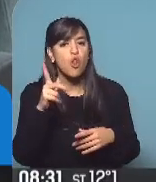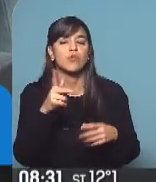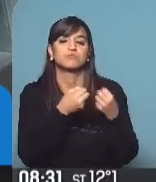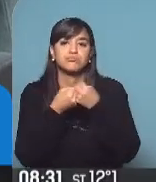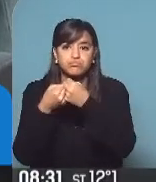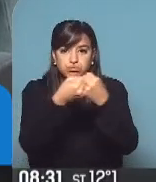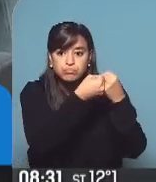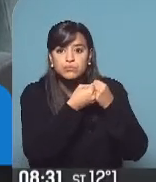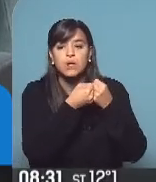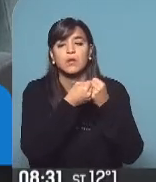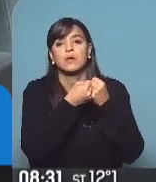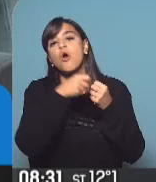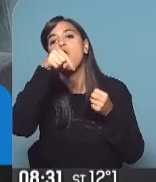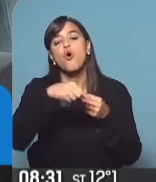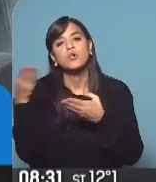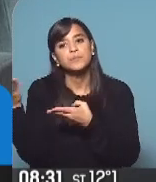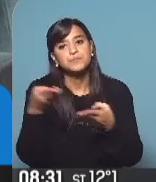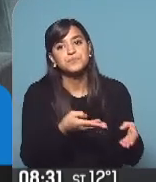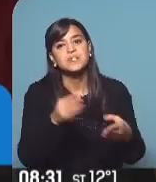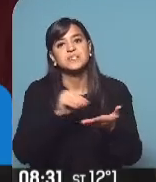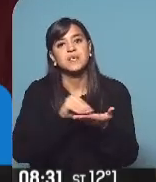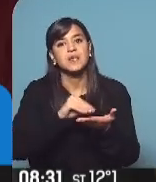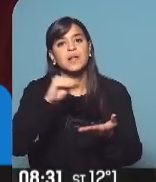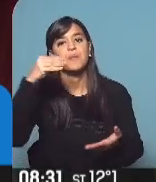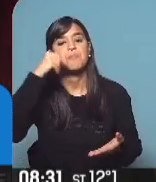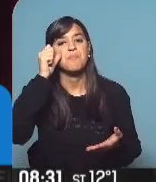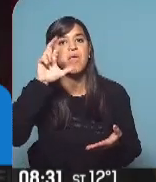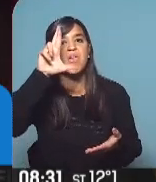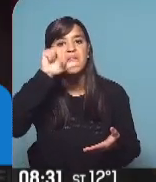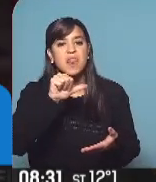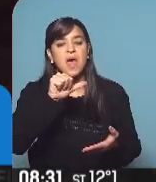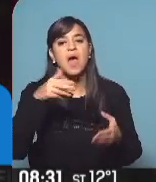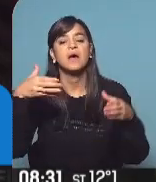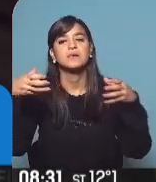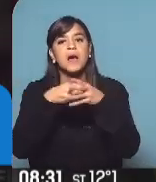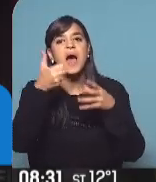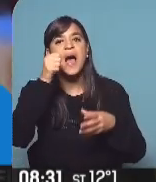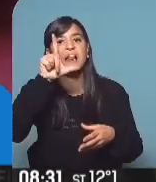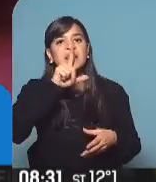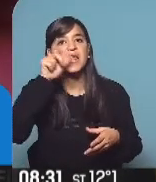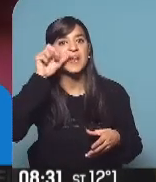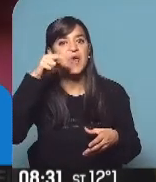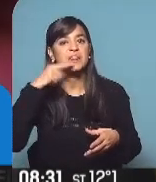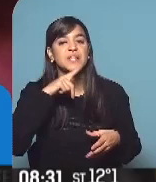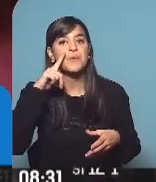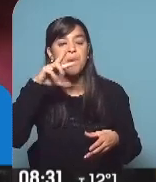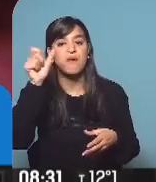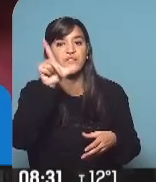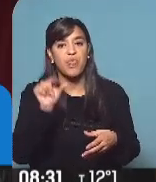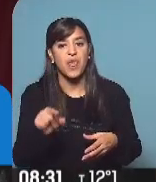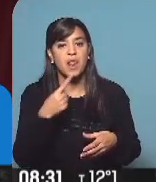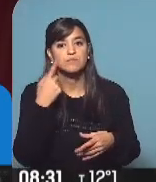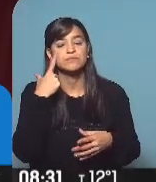y esta sanción hoy nos acompaña el senador dalmacio mera de alternativa federal que es uno de los que impulsó y logró el consenso